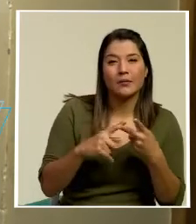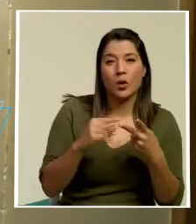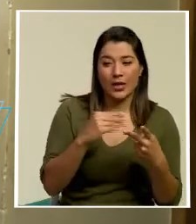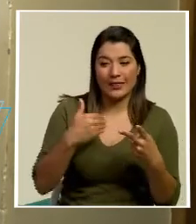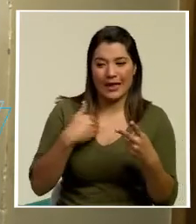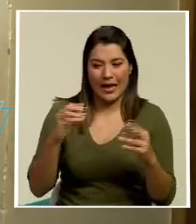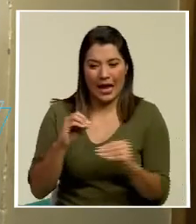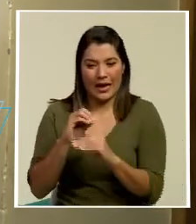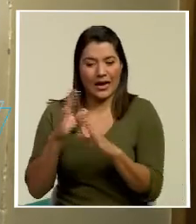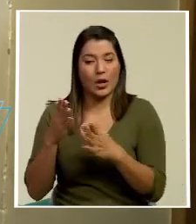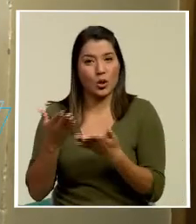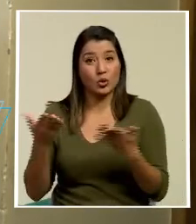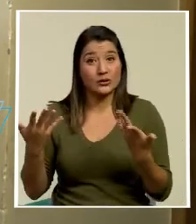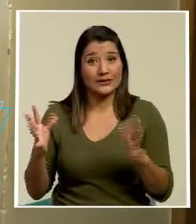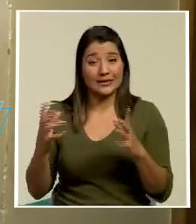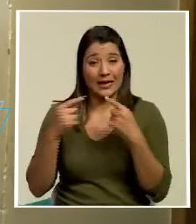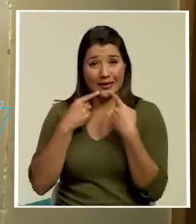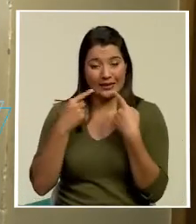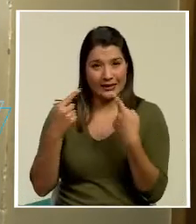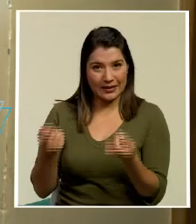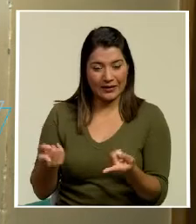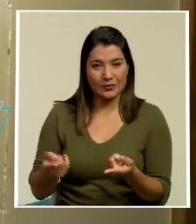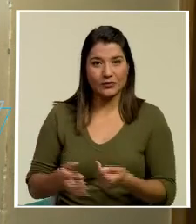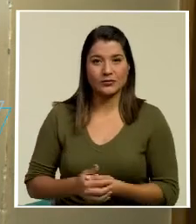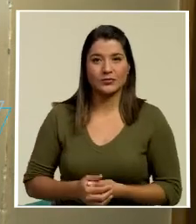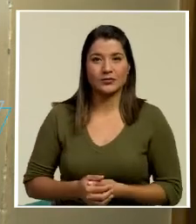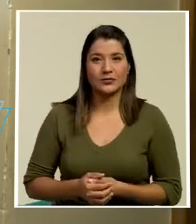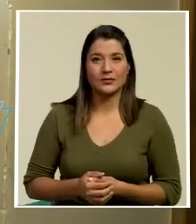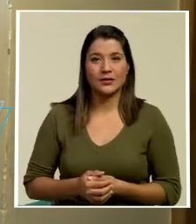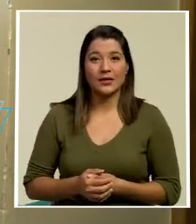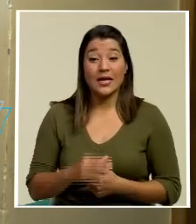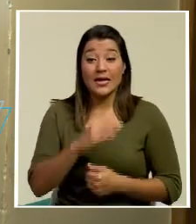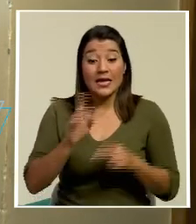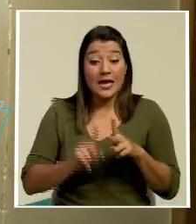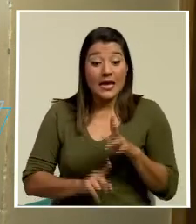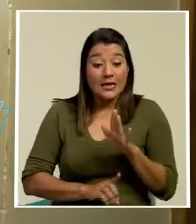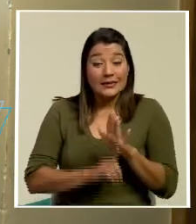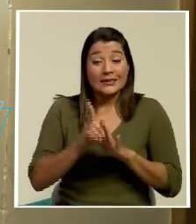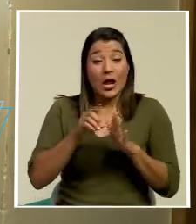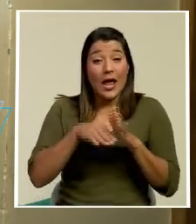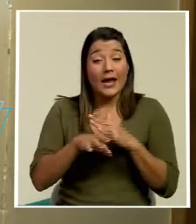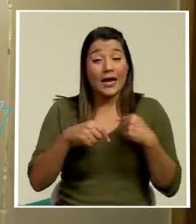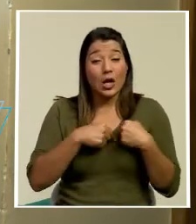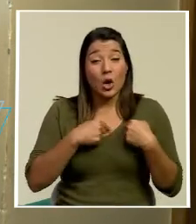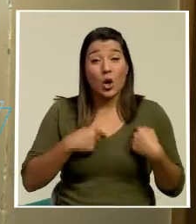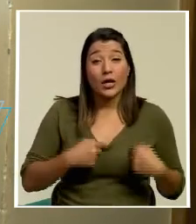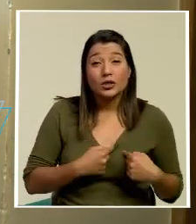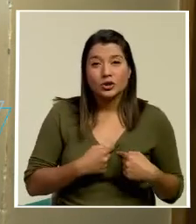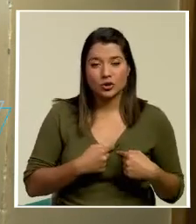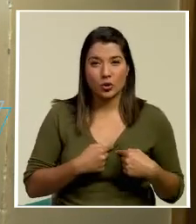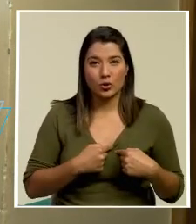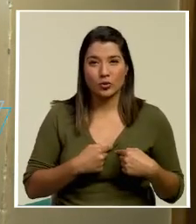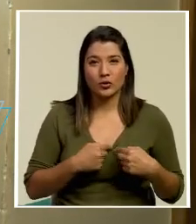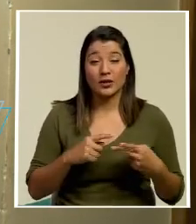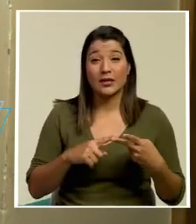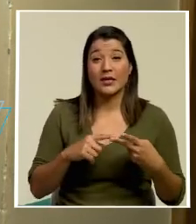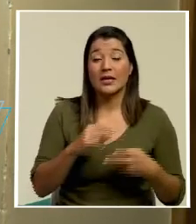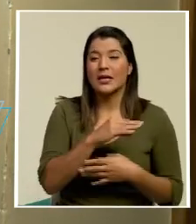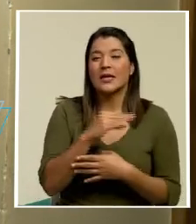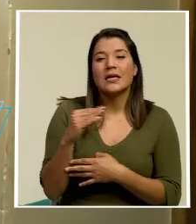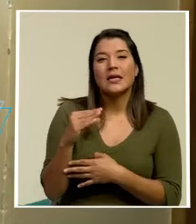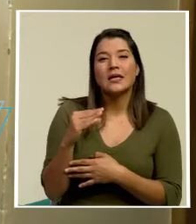dicho, que enlace las islas del corazón y en cada una de ellas el mar reviente